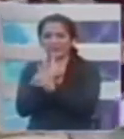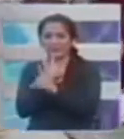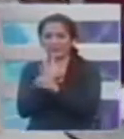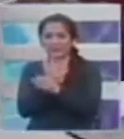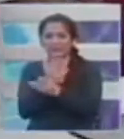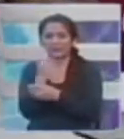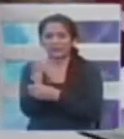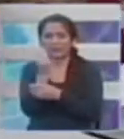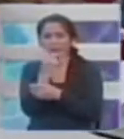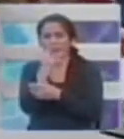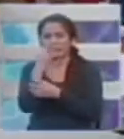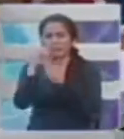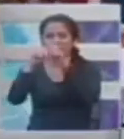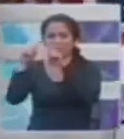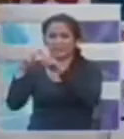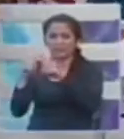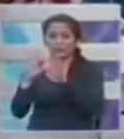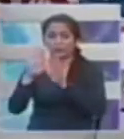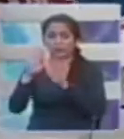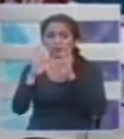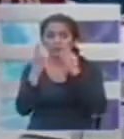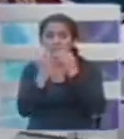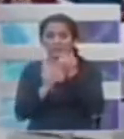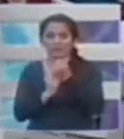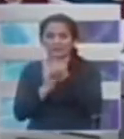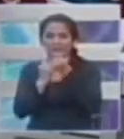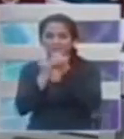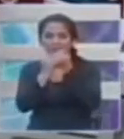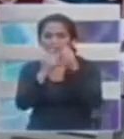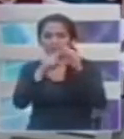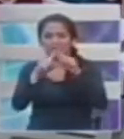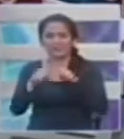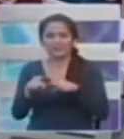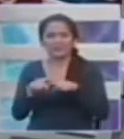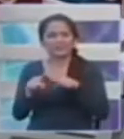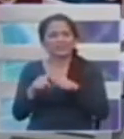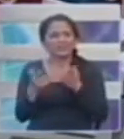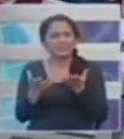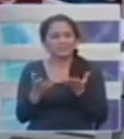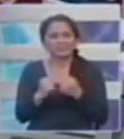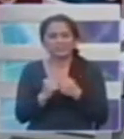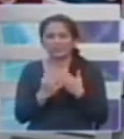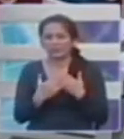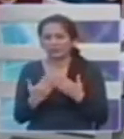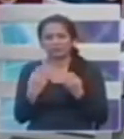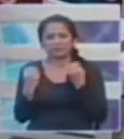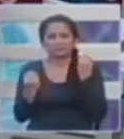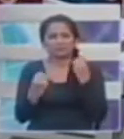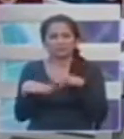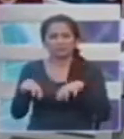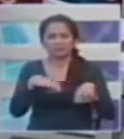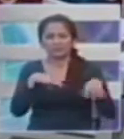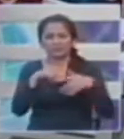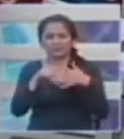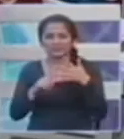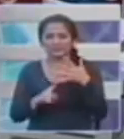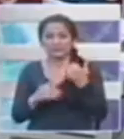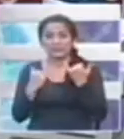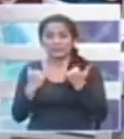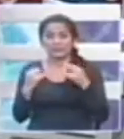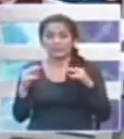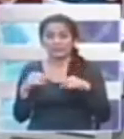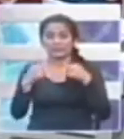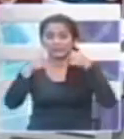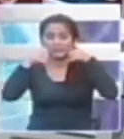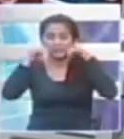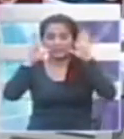a través de programas socioeducativos, recreativos y de inserción laboral. Y entre sus actividades de diciembre visitan empresas